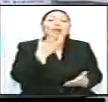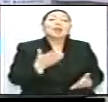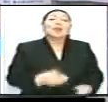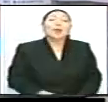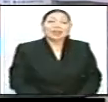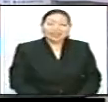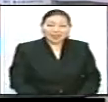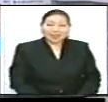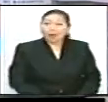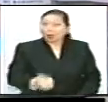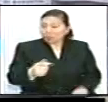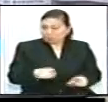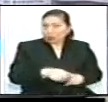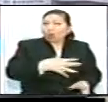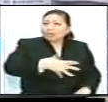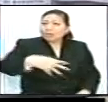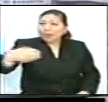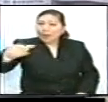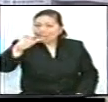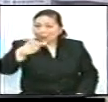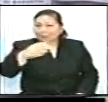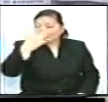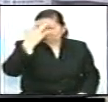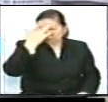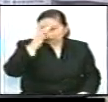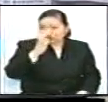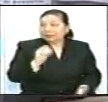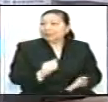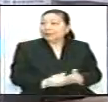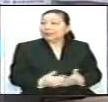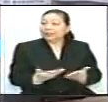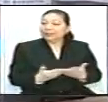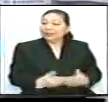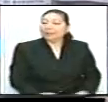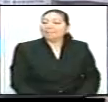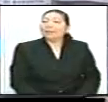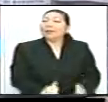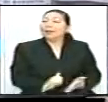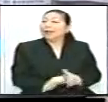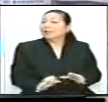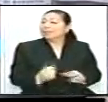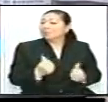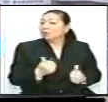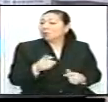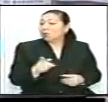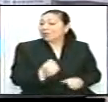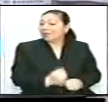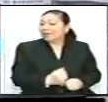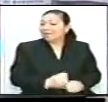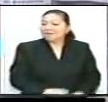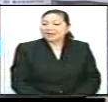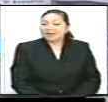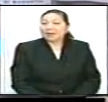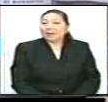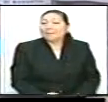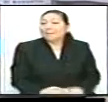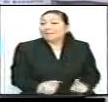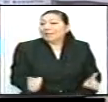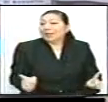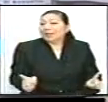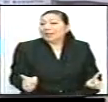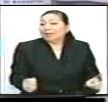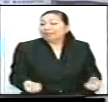inclusive? De otros países también, pero contratan trabajadores peruanos, ingenieros de aquí, y que hacen muy bien su trabajo. Sin embargo,